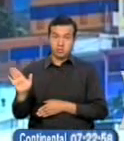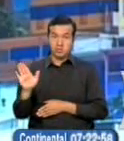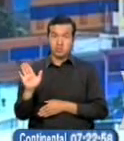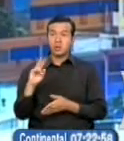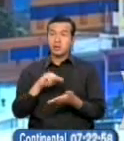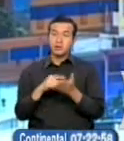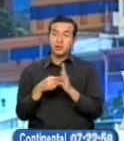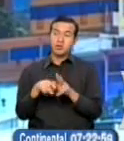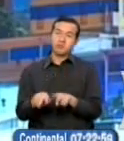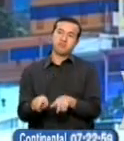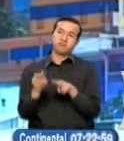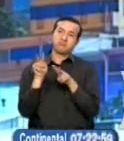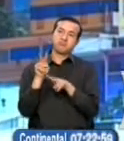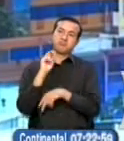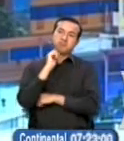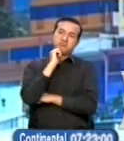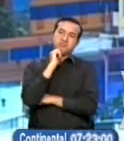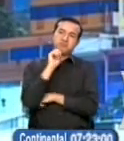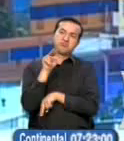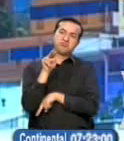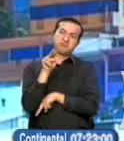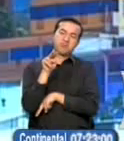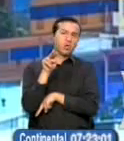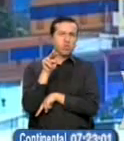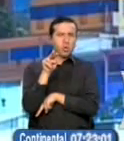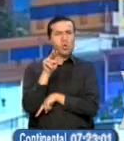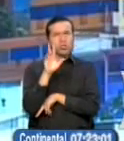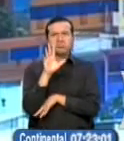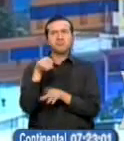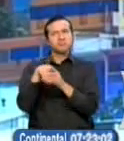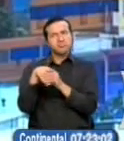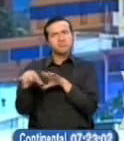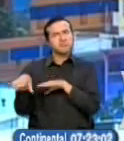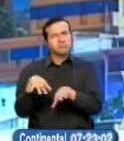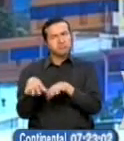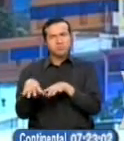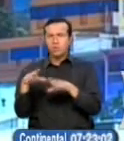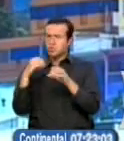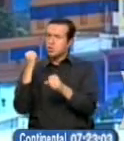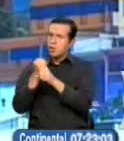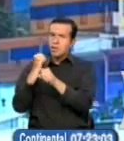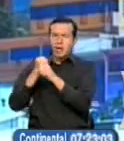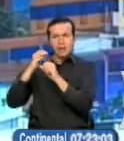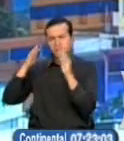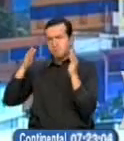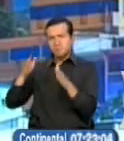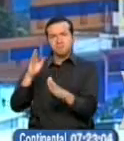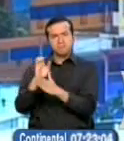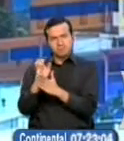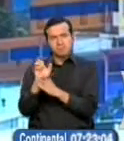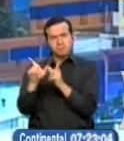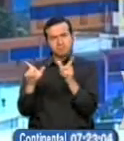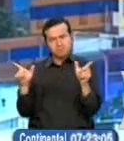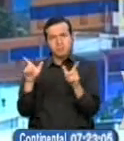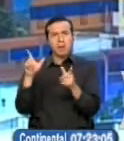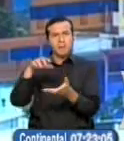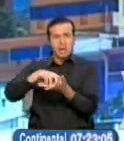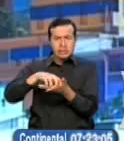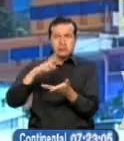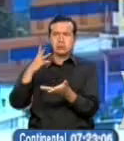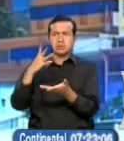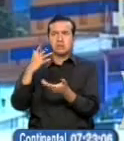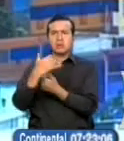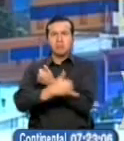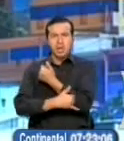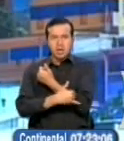simples espectadores de lo que sucede, sino también ser proactivos y trabajar por el país, trabajar por la ciudad, por la provincia. Y